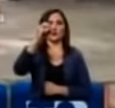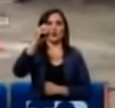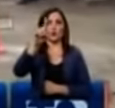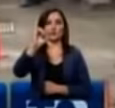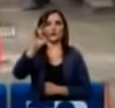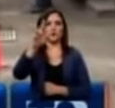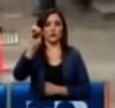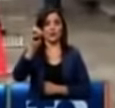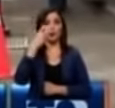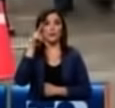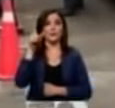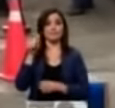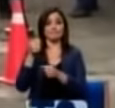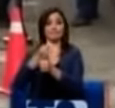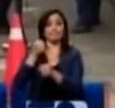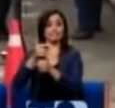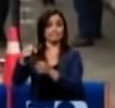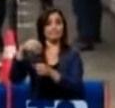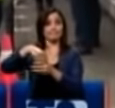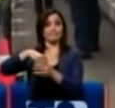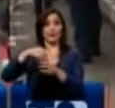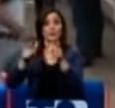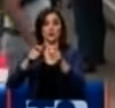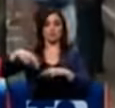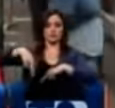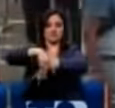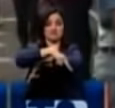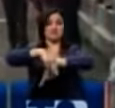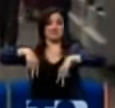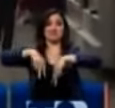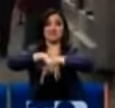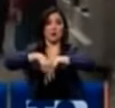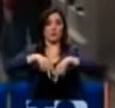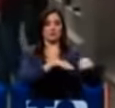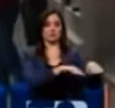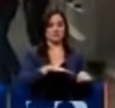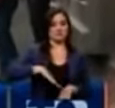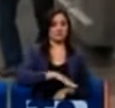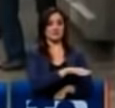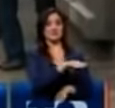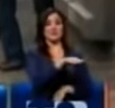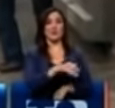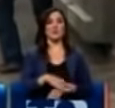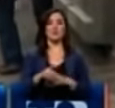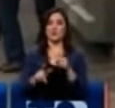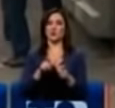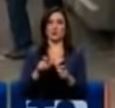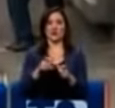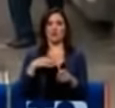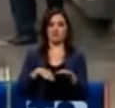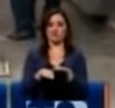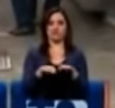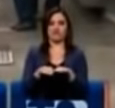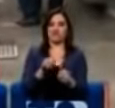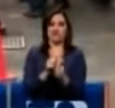otro porque recuerden que aquí había una parada, pero tienen que ya buscar las paradas que están más adelante para poder tomar los